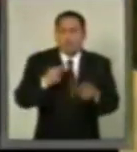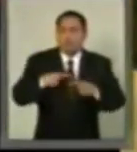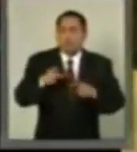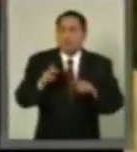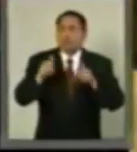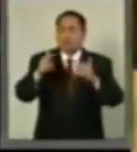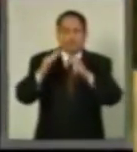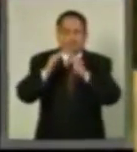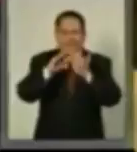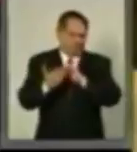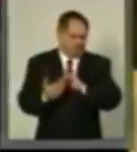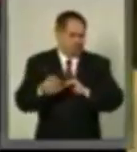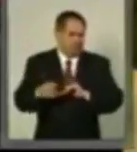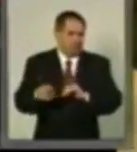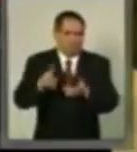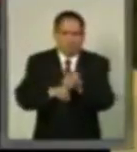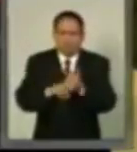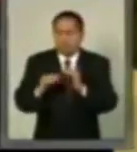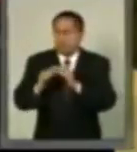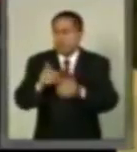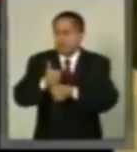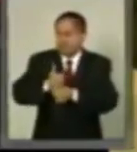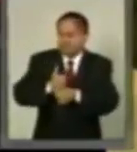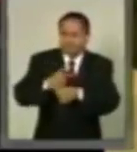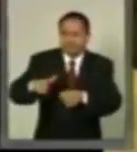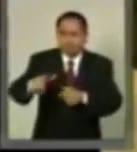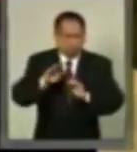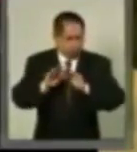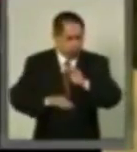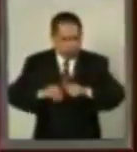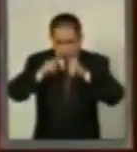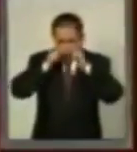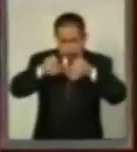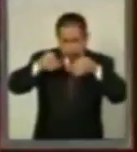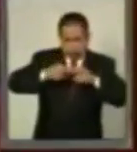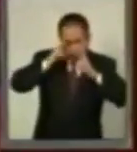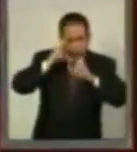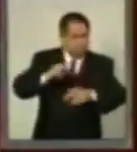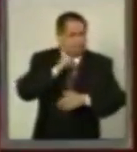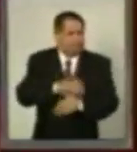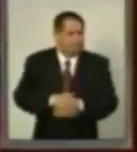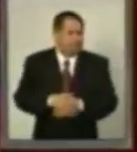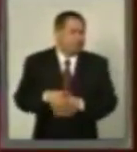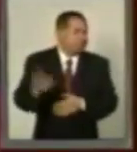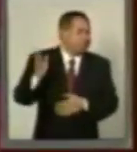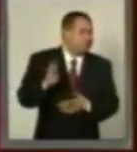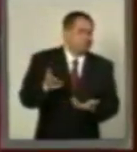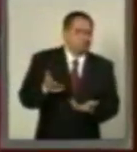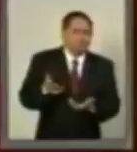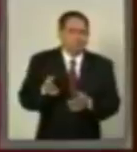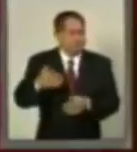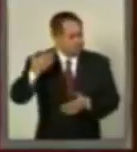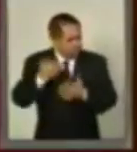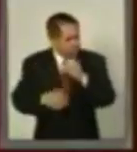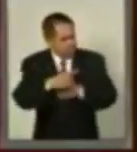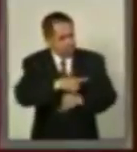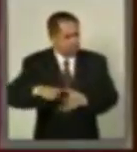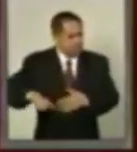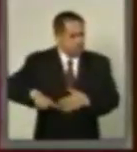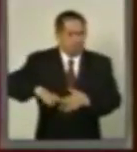damnificados no reciban un trato como tales de un gobierno